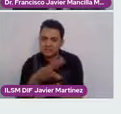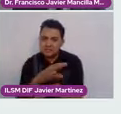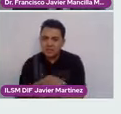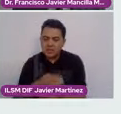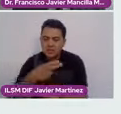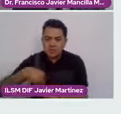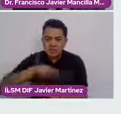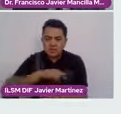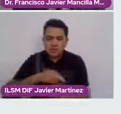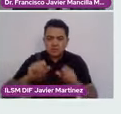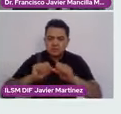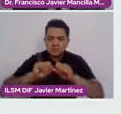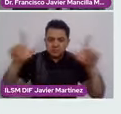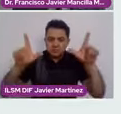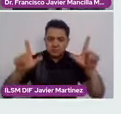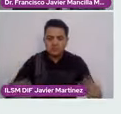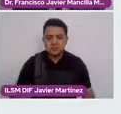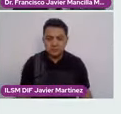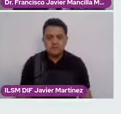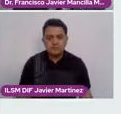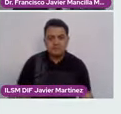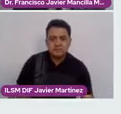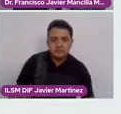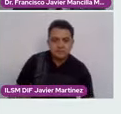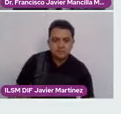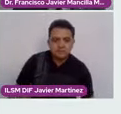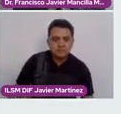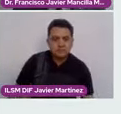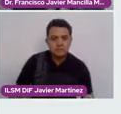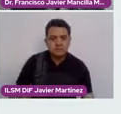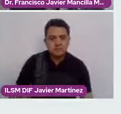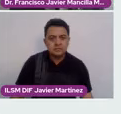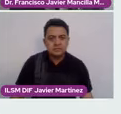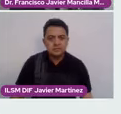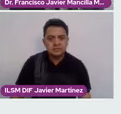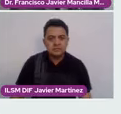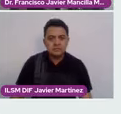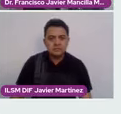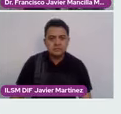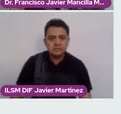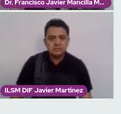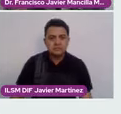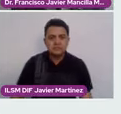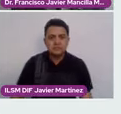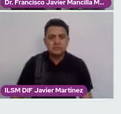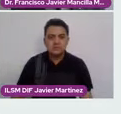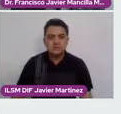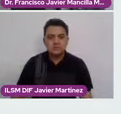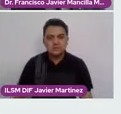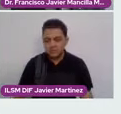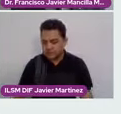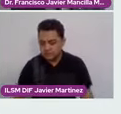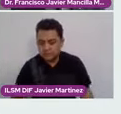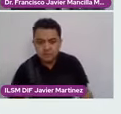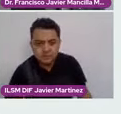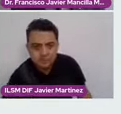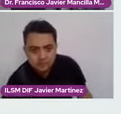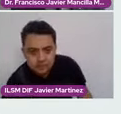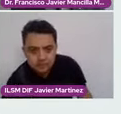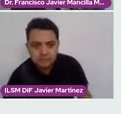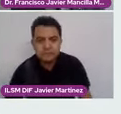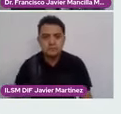hacemos lo nuestro. Okay. Está un poquito pesado. Sí, es lo que vemos.